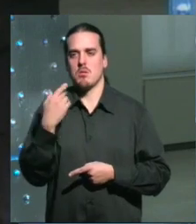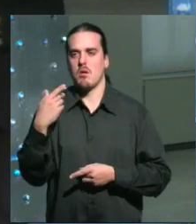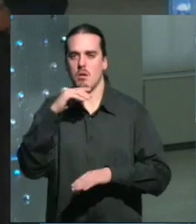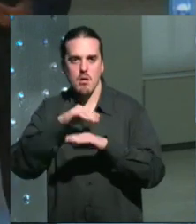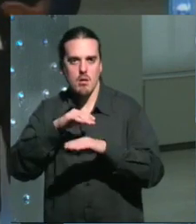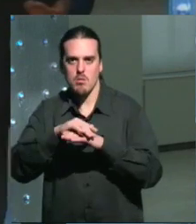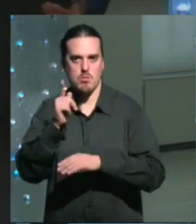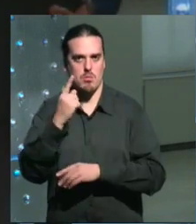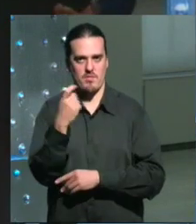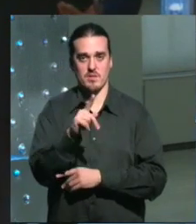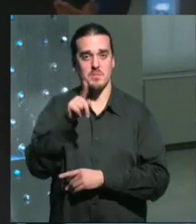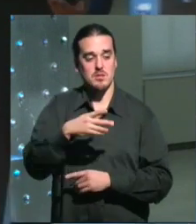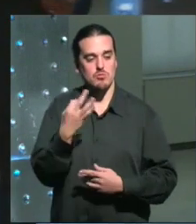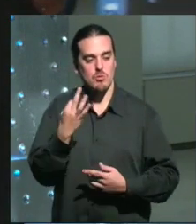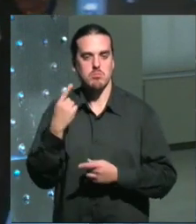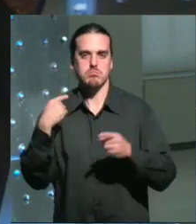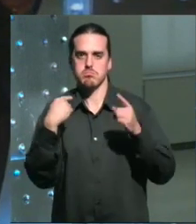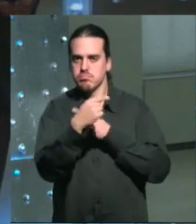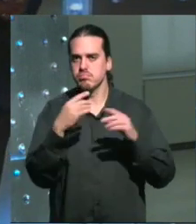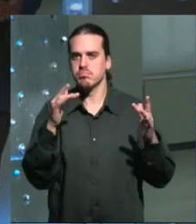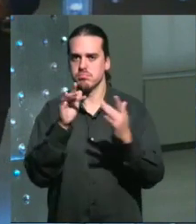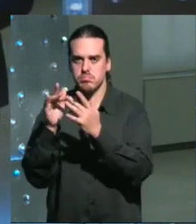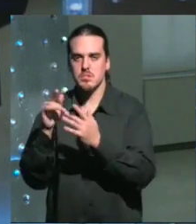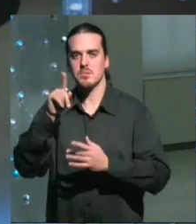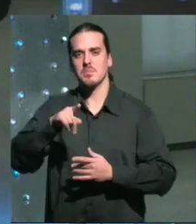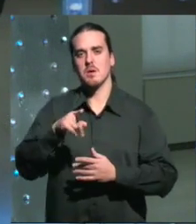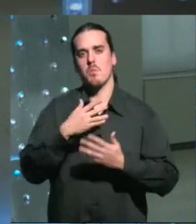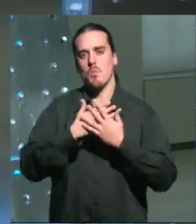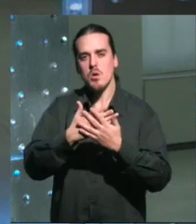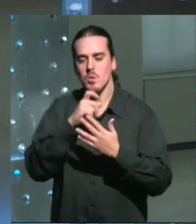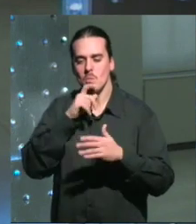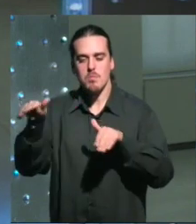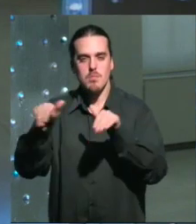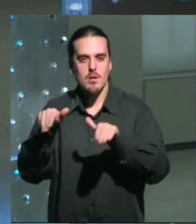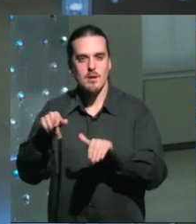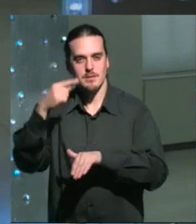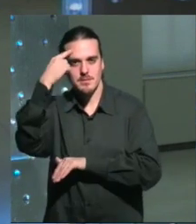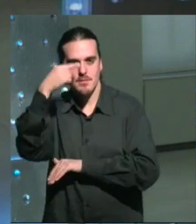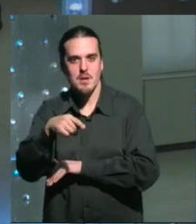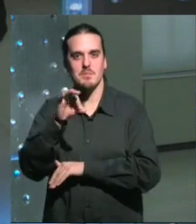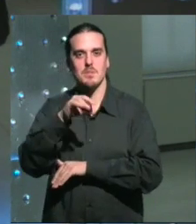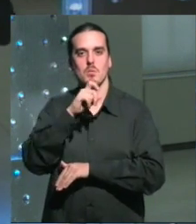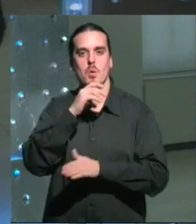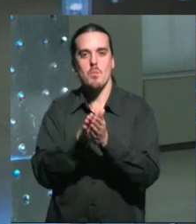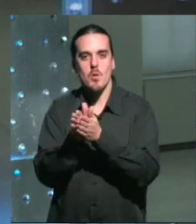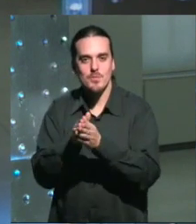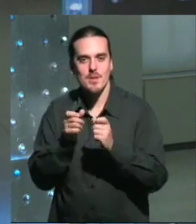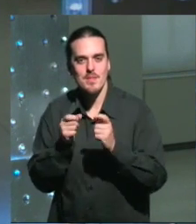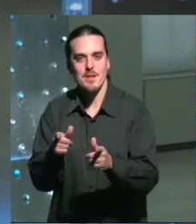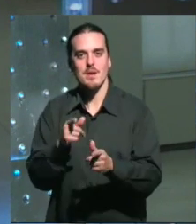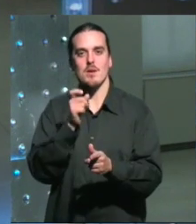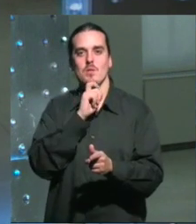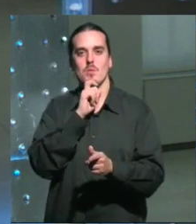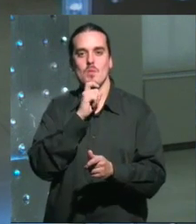ellos mismos. Utilizando nuestras bases de datos podían bajar cursos sobre cómo movilizar a los voluntarios, sobre cómo incentivarlos, cómo motivarlos,